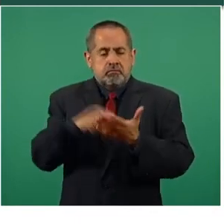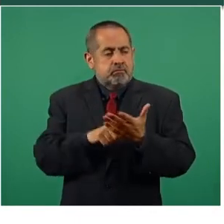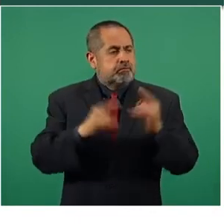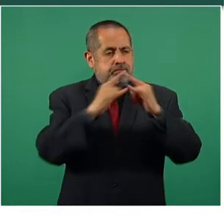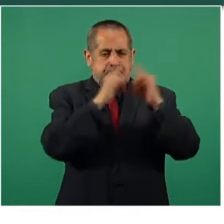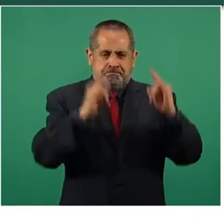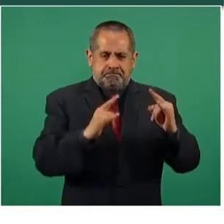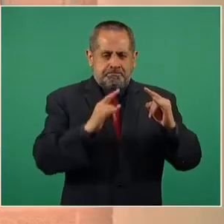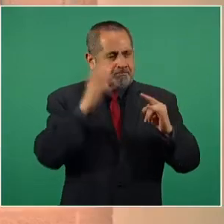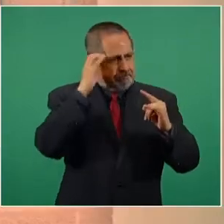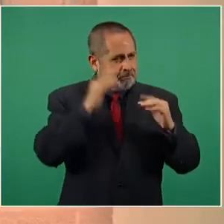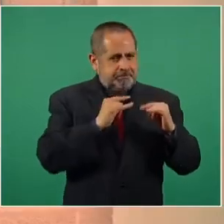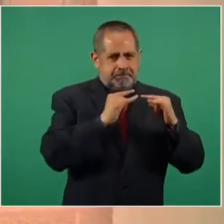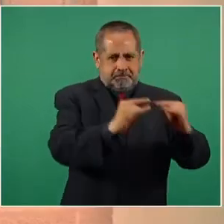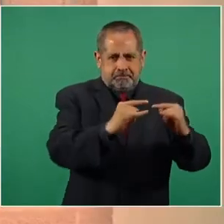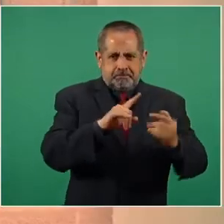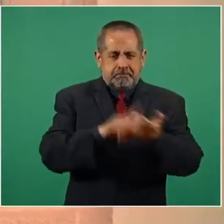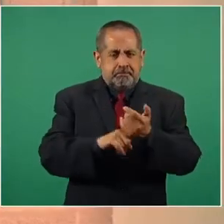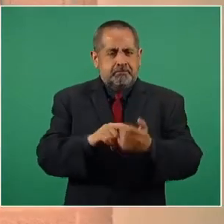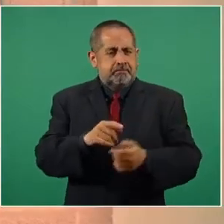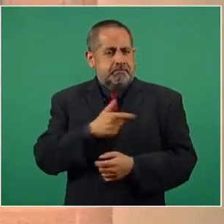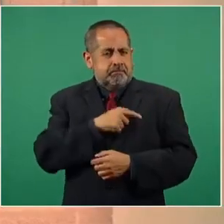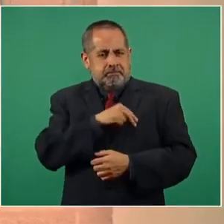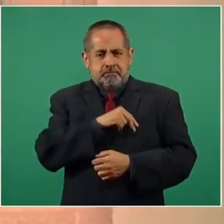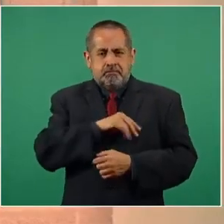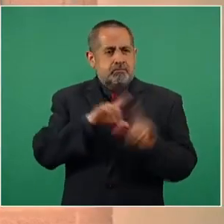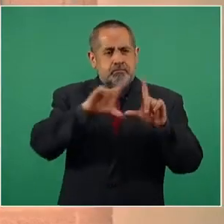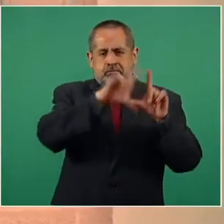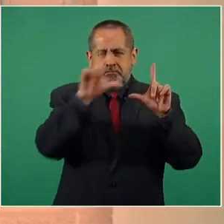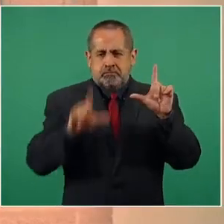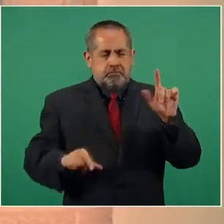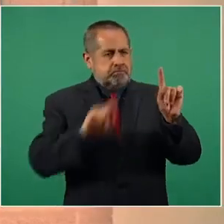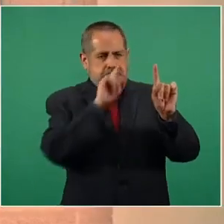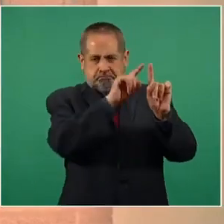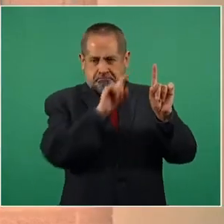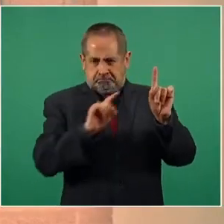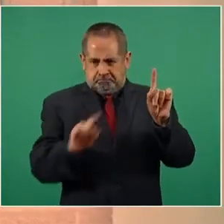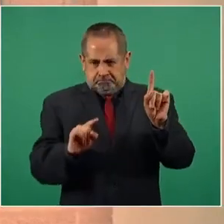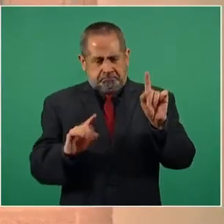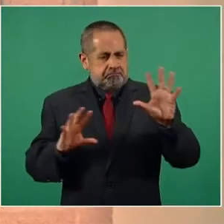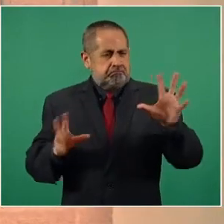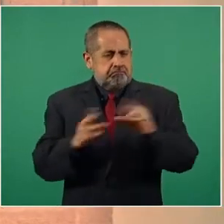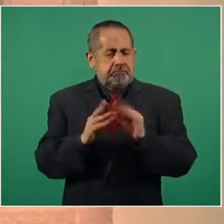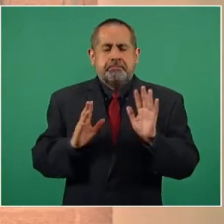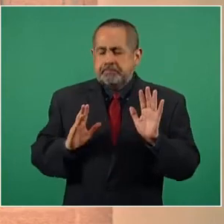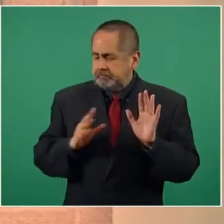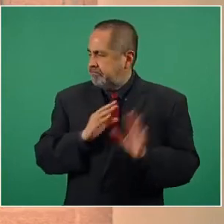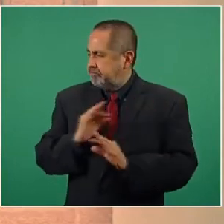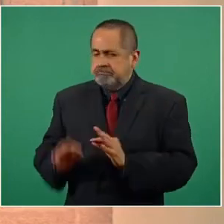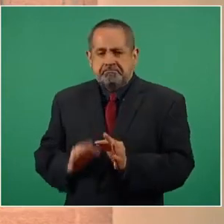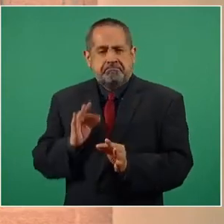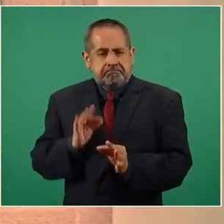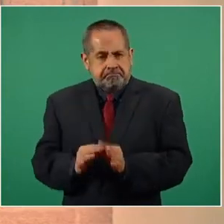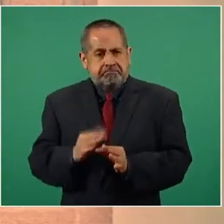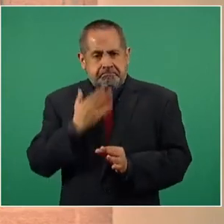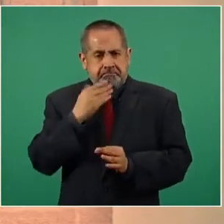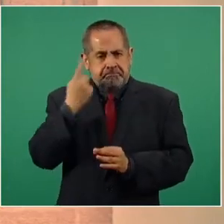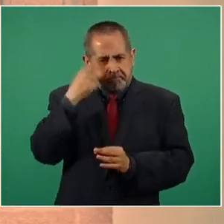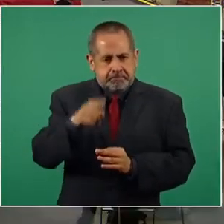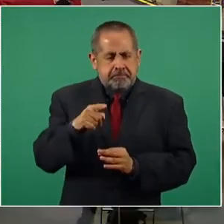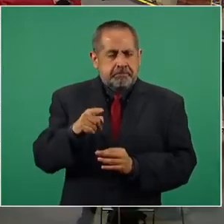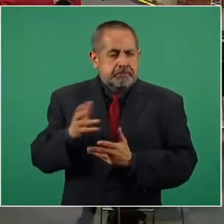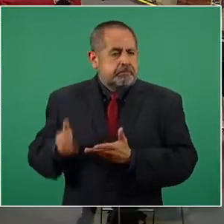Nacional distribuidos en todo el territorio nacional y podamos cumplir con la función principalmente